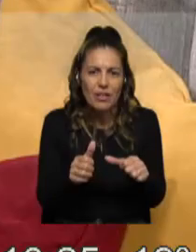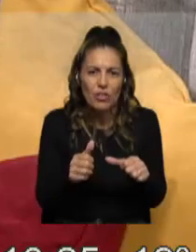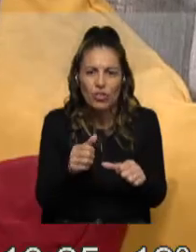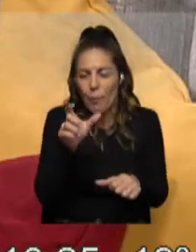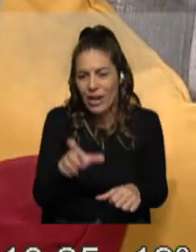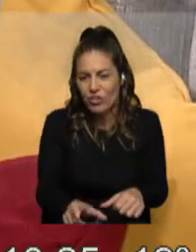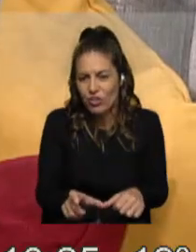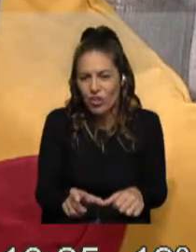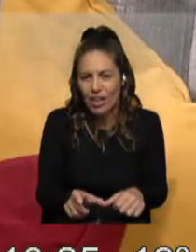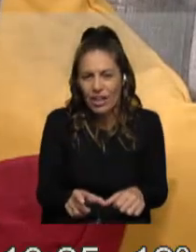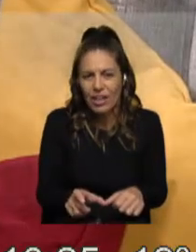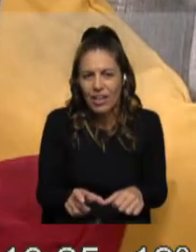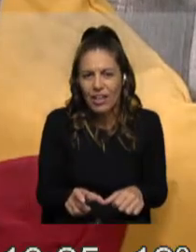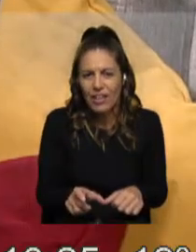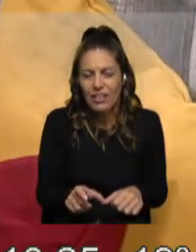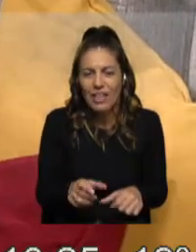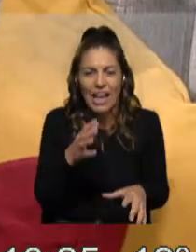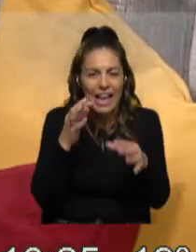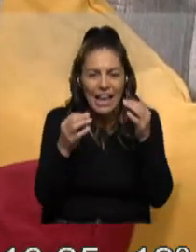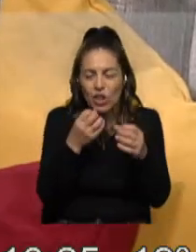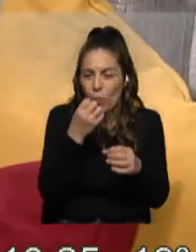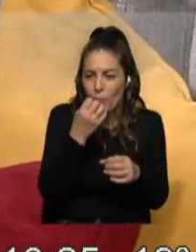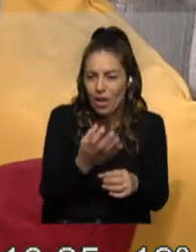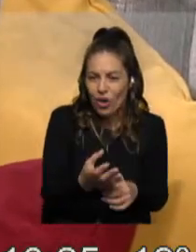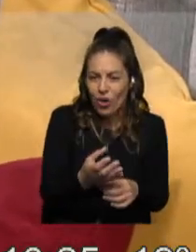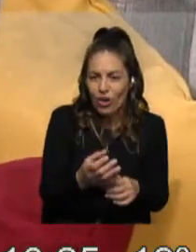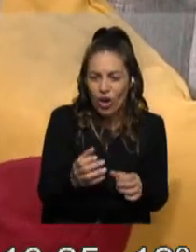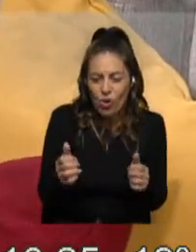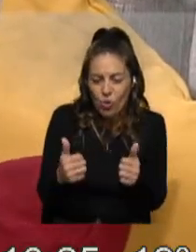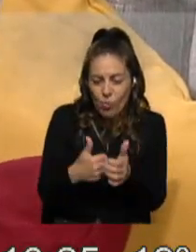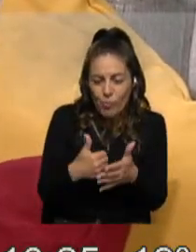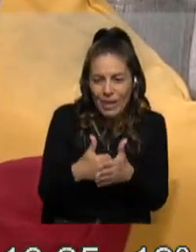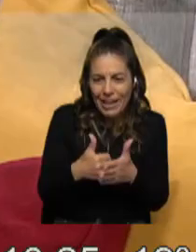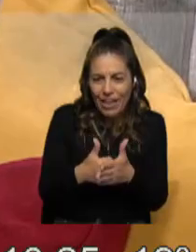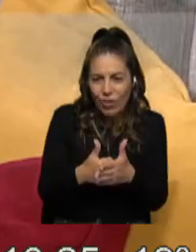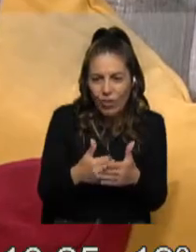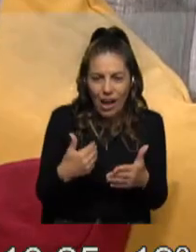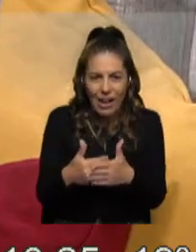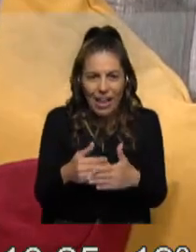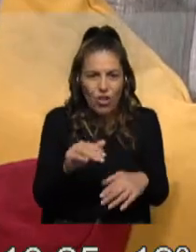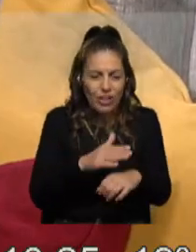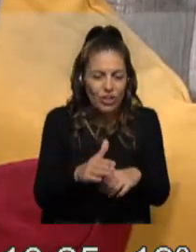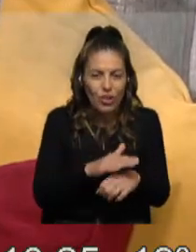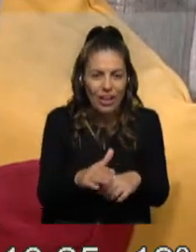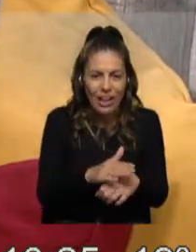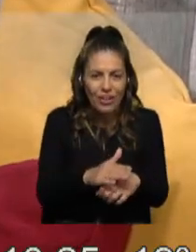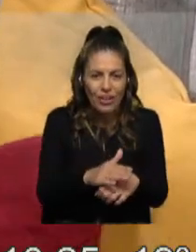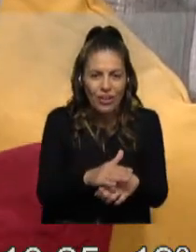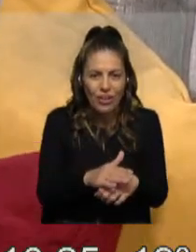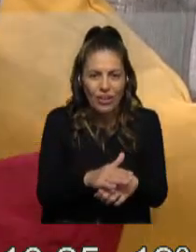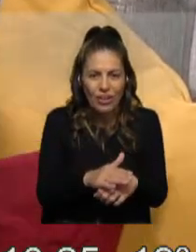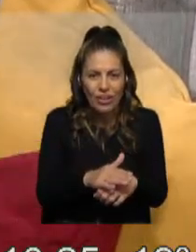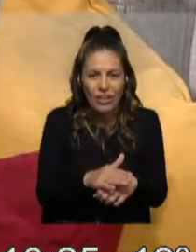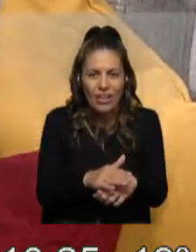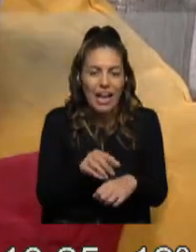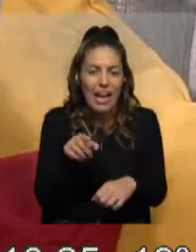y para eso tenemos animales, para el gato es mucho mejor acostarse junto a vos que vos lo mimes. Sí, tocarlo no prioriza por el